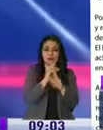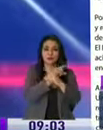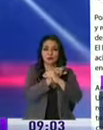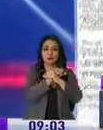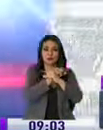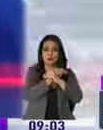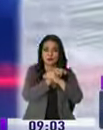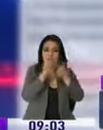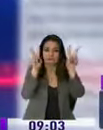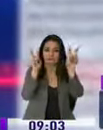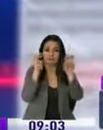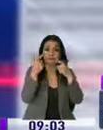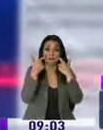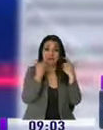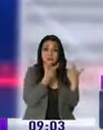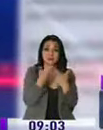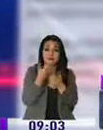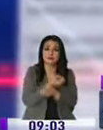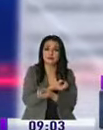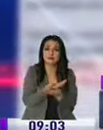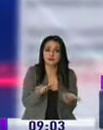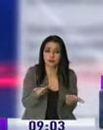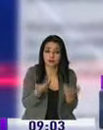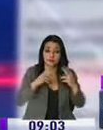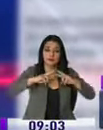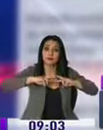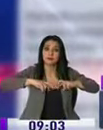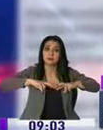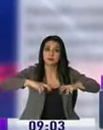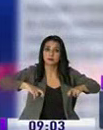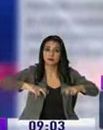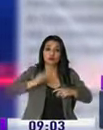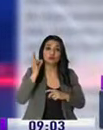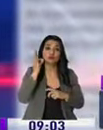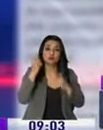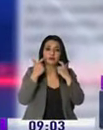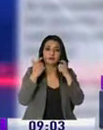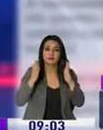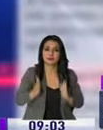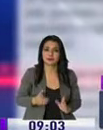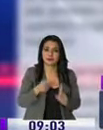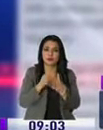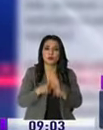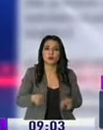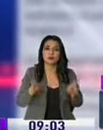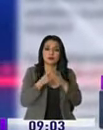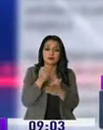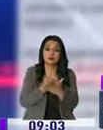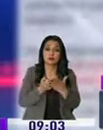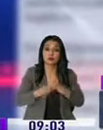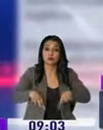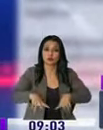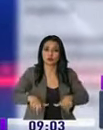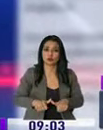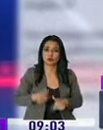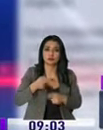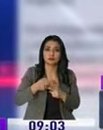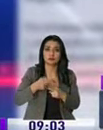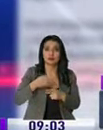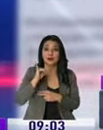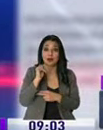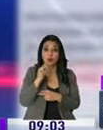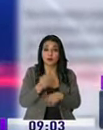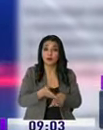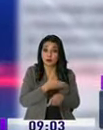redes sociales, la Fiscalía informó que por la investigación la fiscal de Unidad de Transparencia y Lucha contra la Corrupción, Claudia Romero,